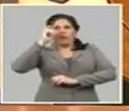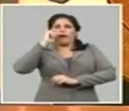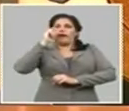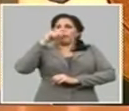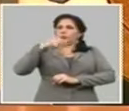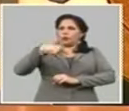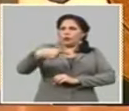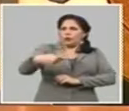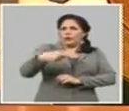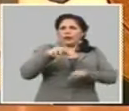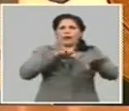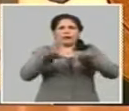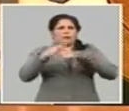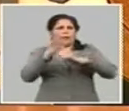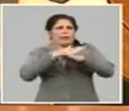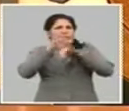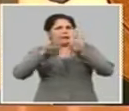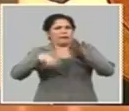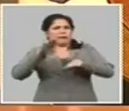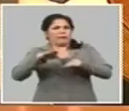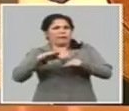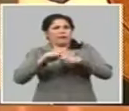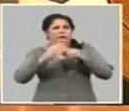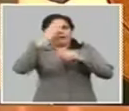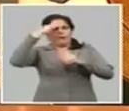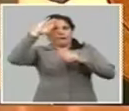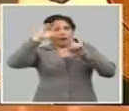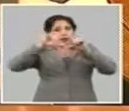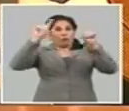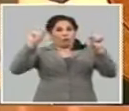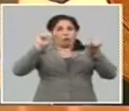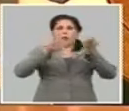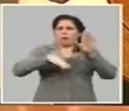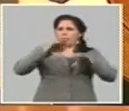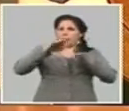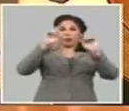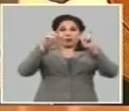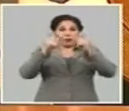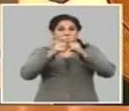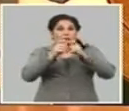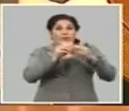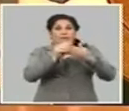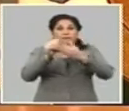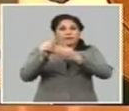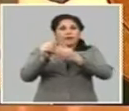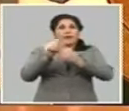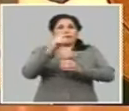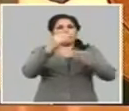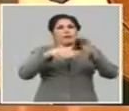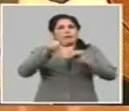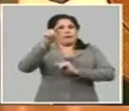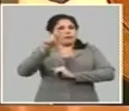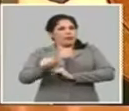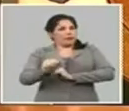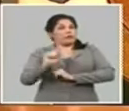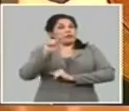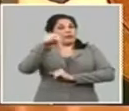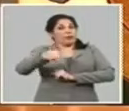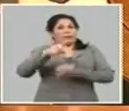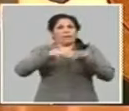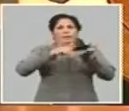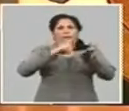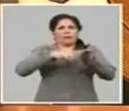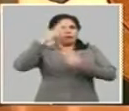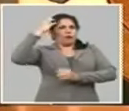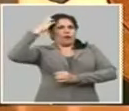de las acciones del país frente a esta enfermedad reunión conducida por el primer ministro y con la presencia de miembros del